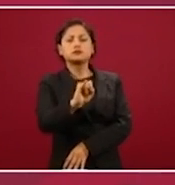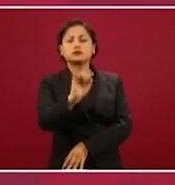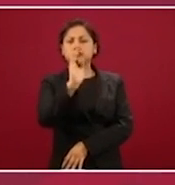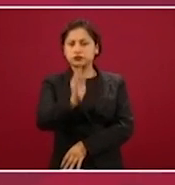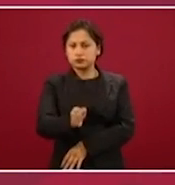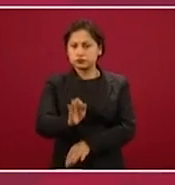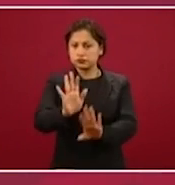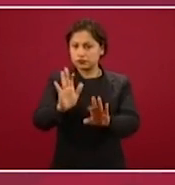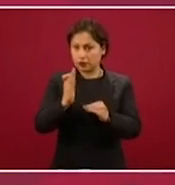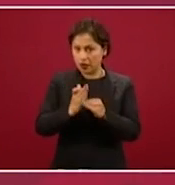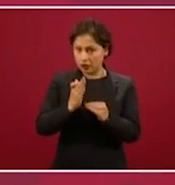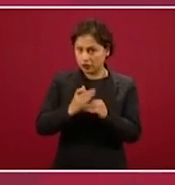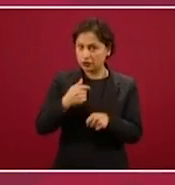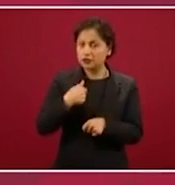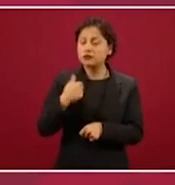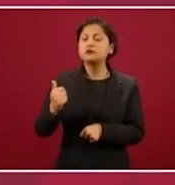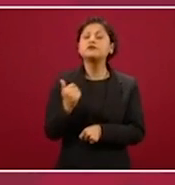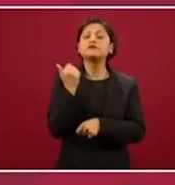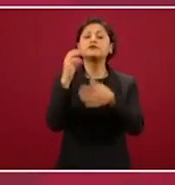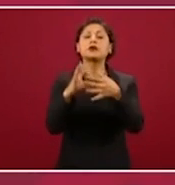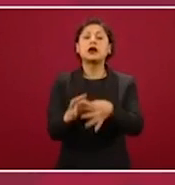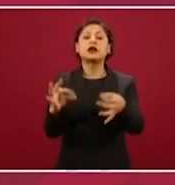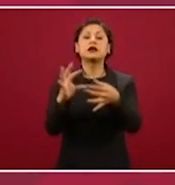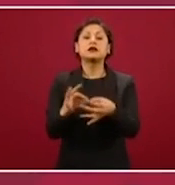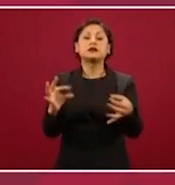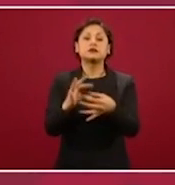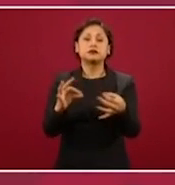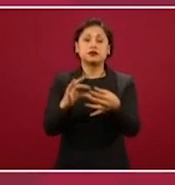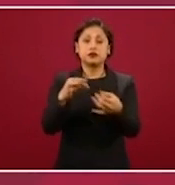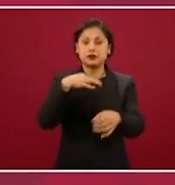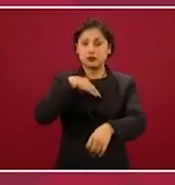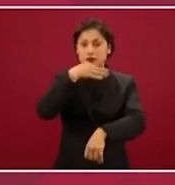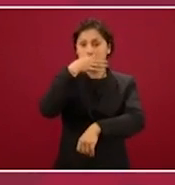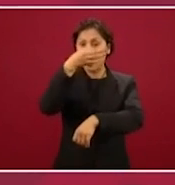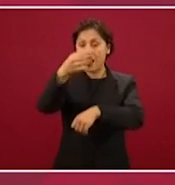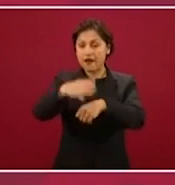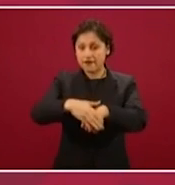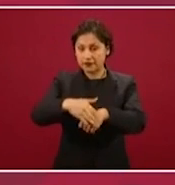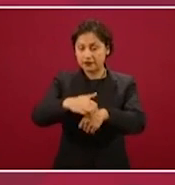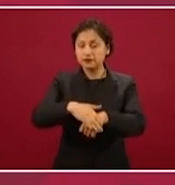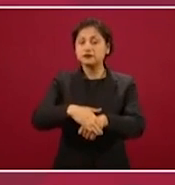que no se van a contratar empresas que tengan